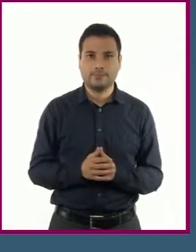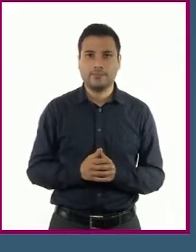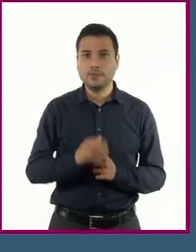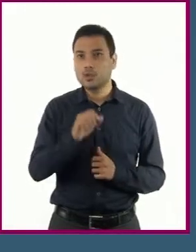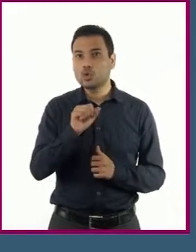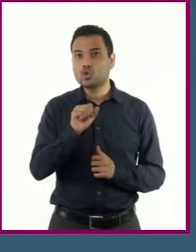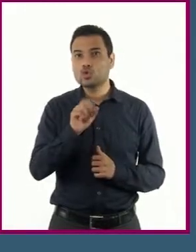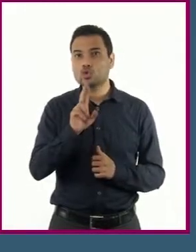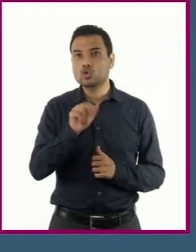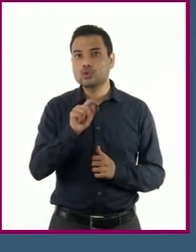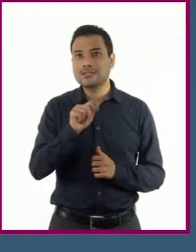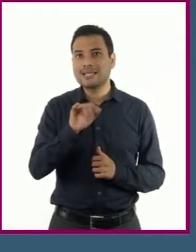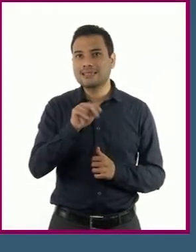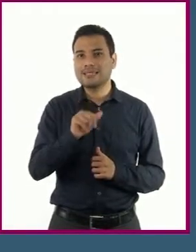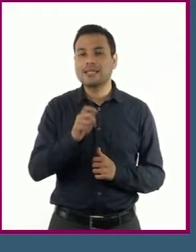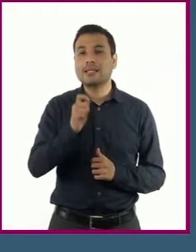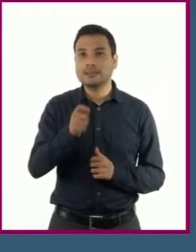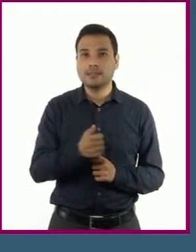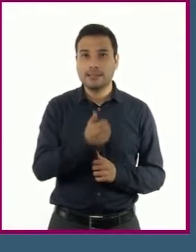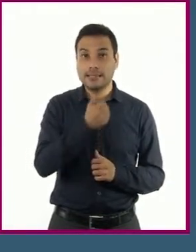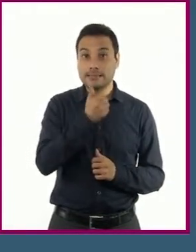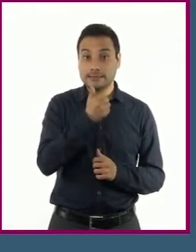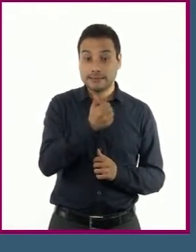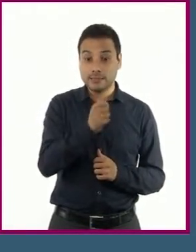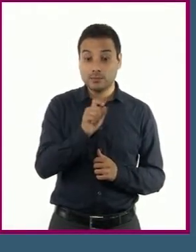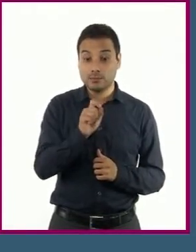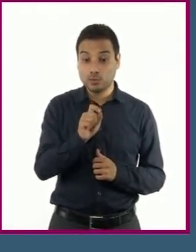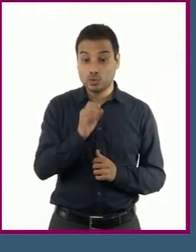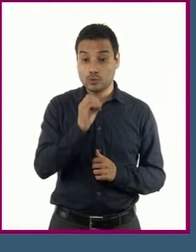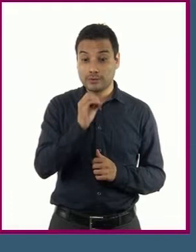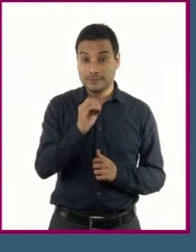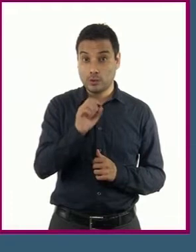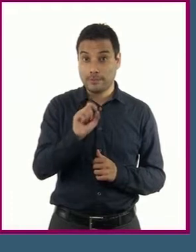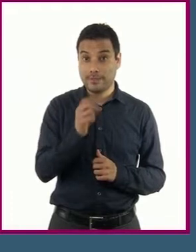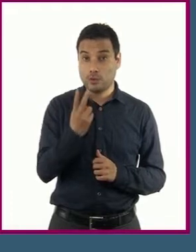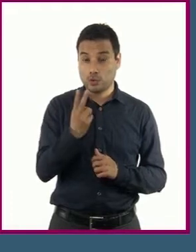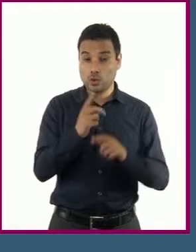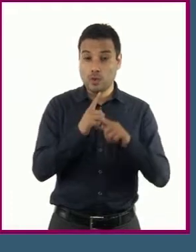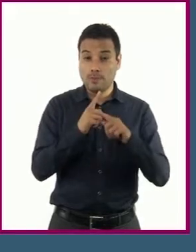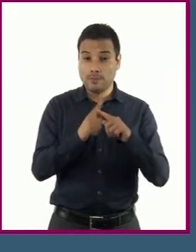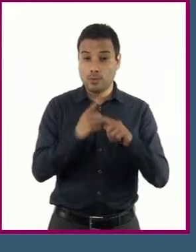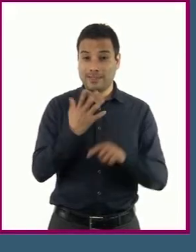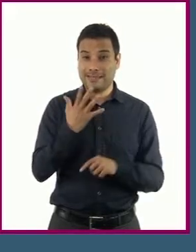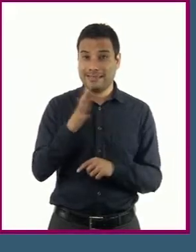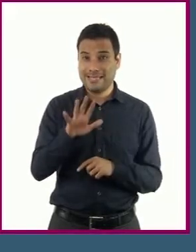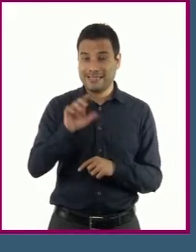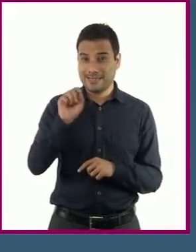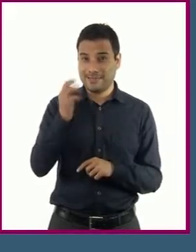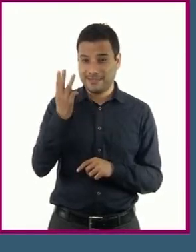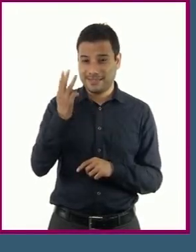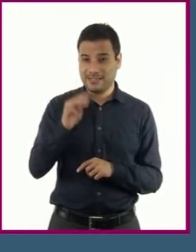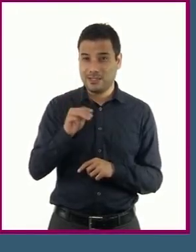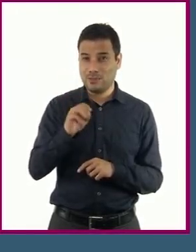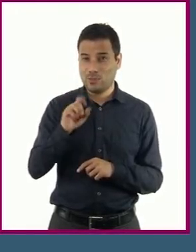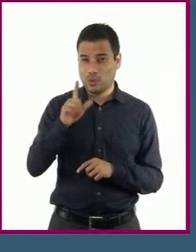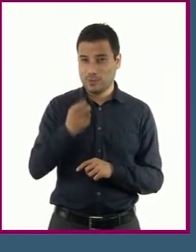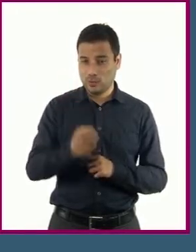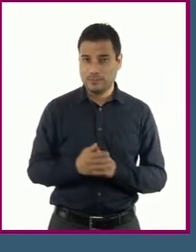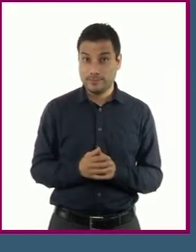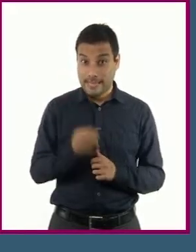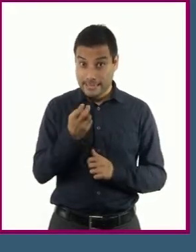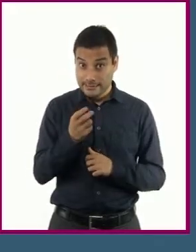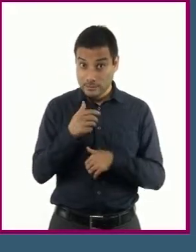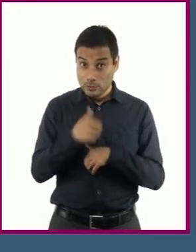sustancia, contiene exactamente 6.022 por 10 a la 23 entidades elementales. Este número